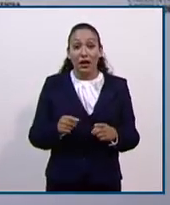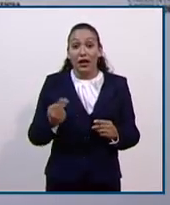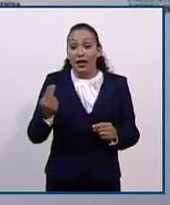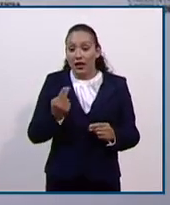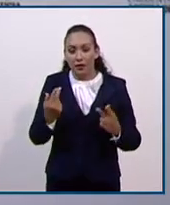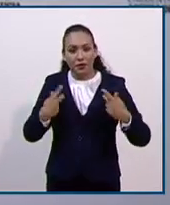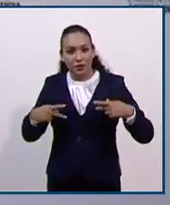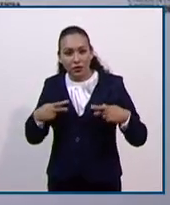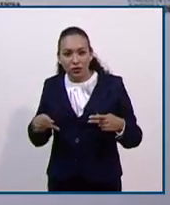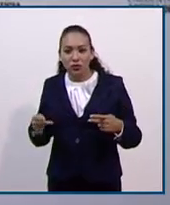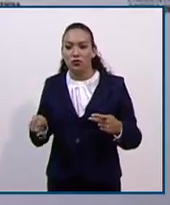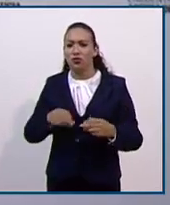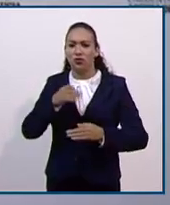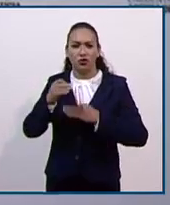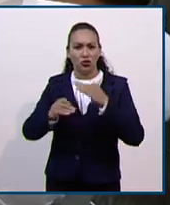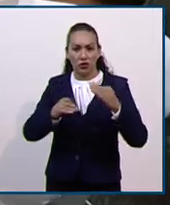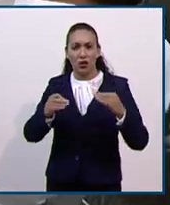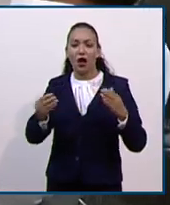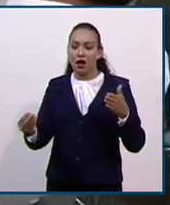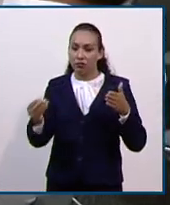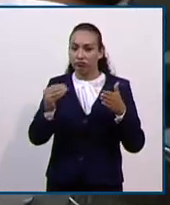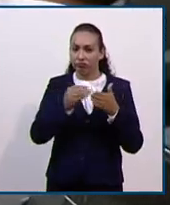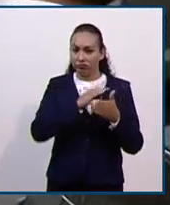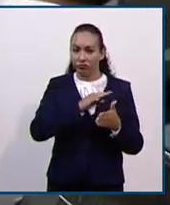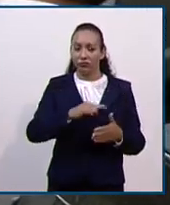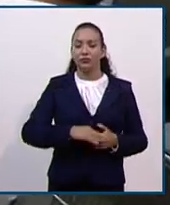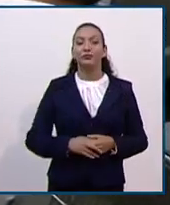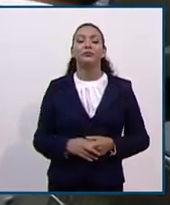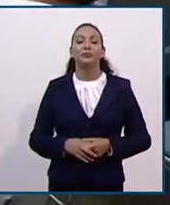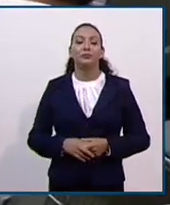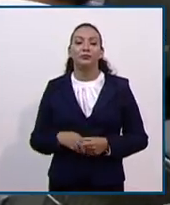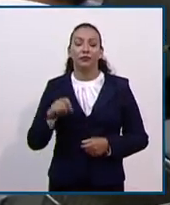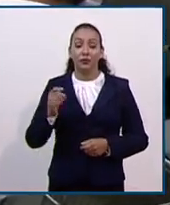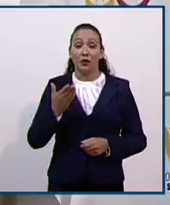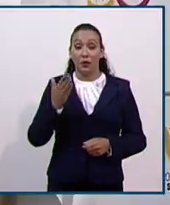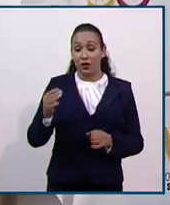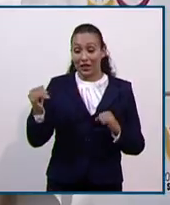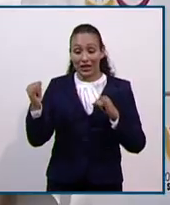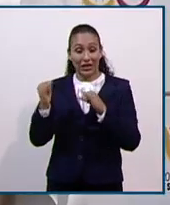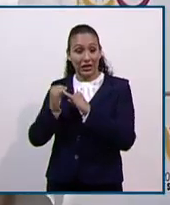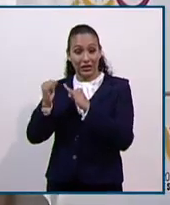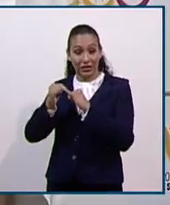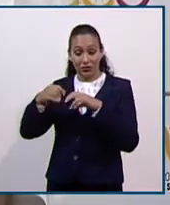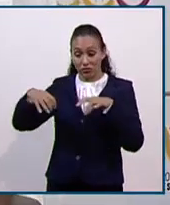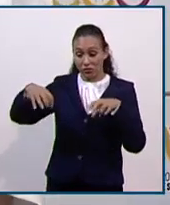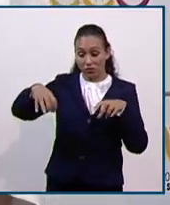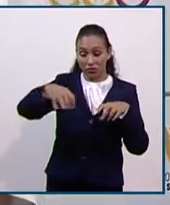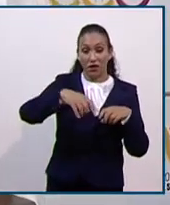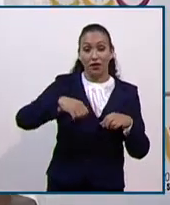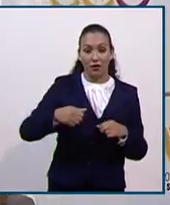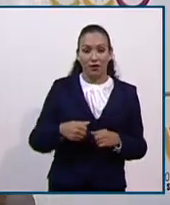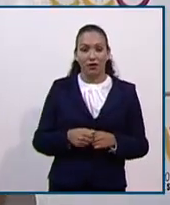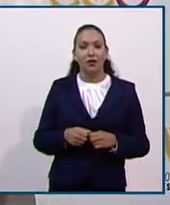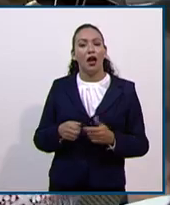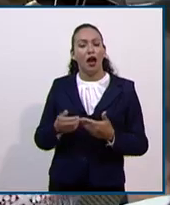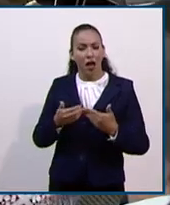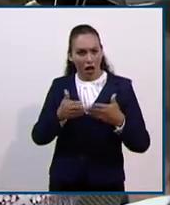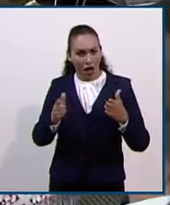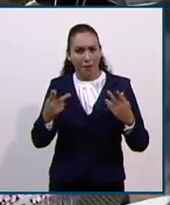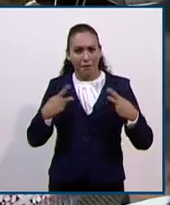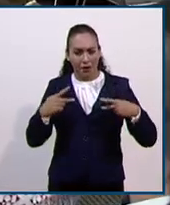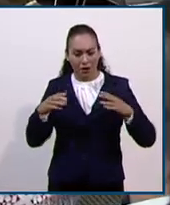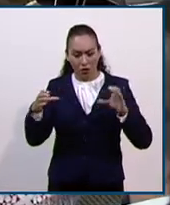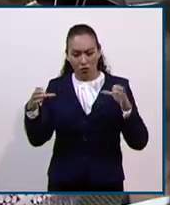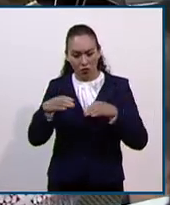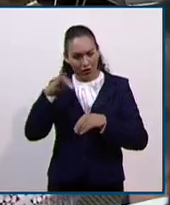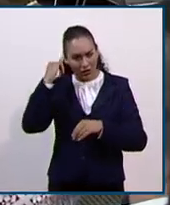las demandas reales de la sociedad. Hizo un llamado para que las instituciones tengan plena apertura a pueblos y comunidades